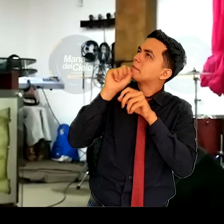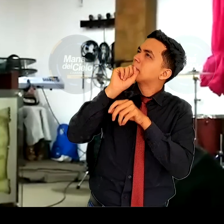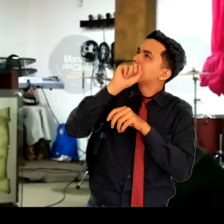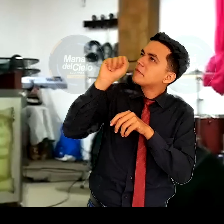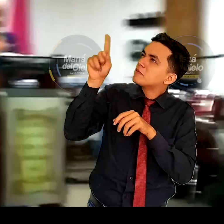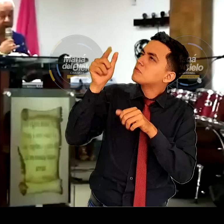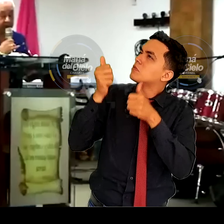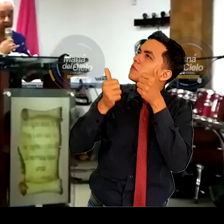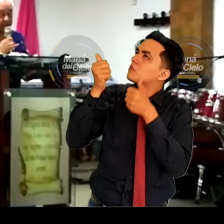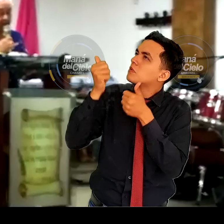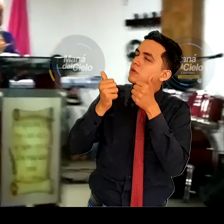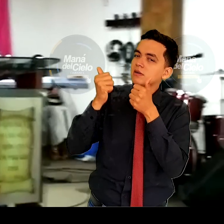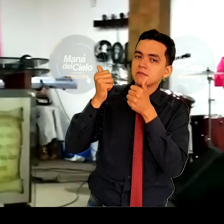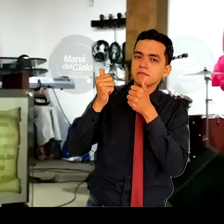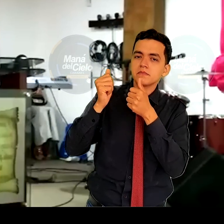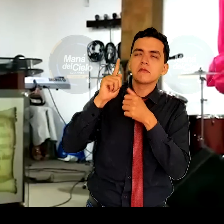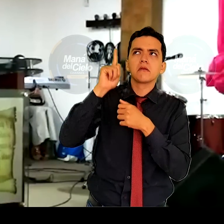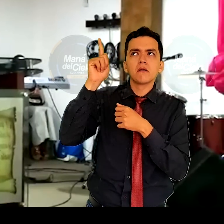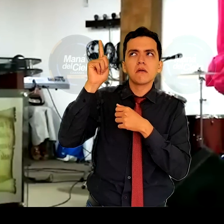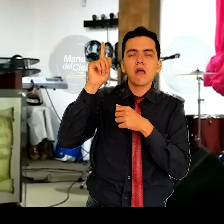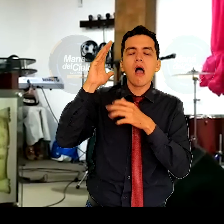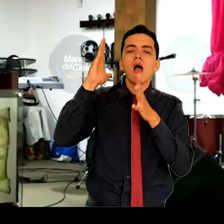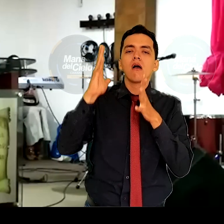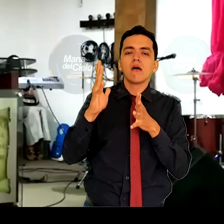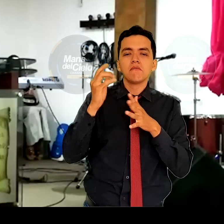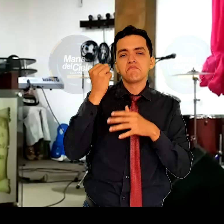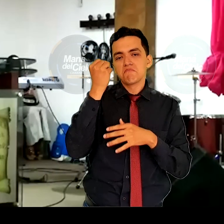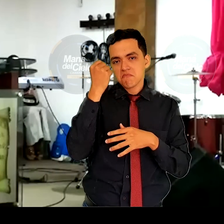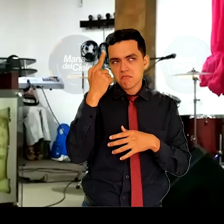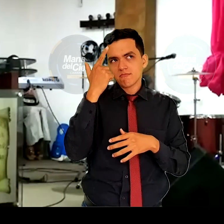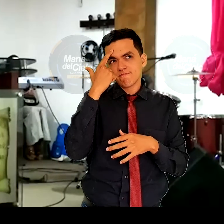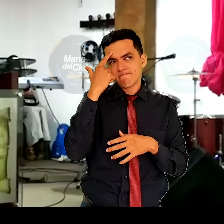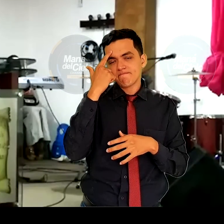hablar de la importancia